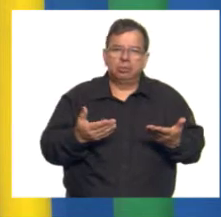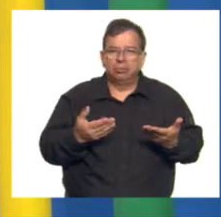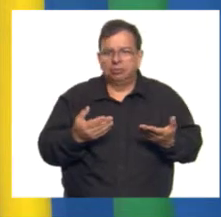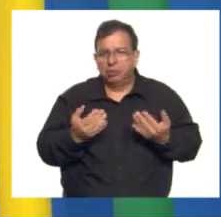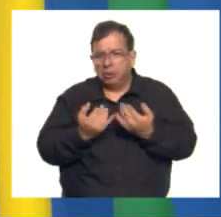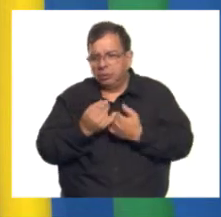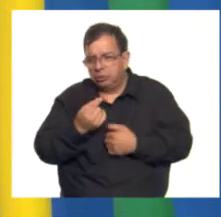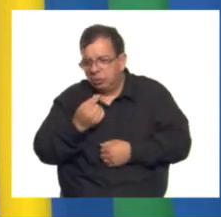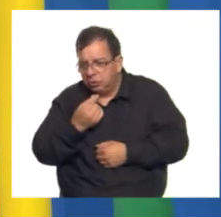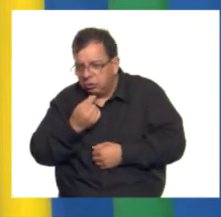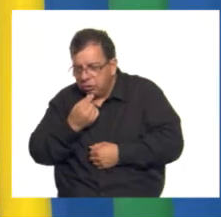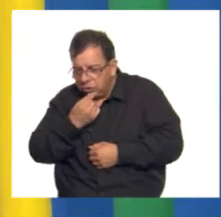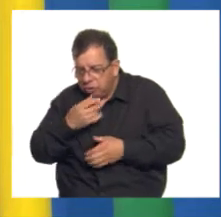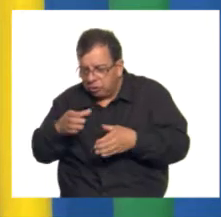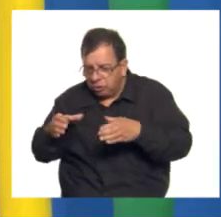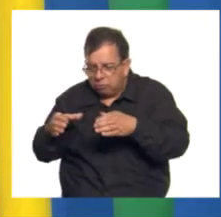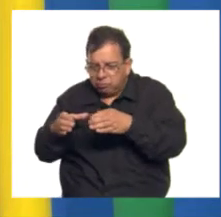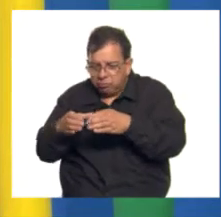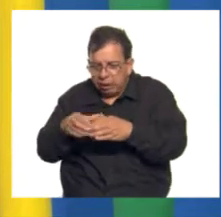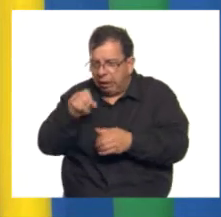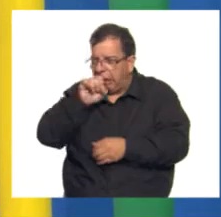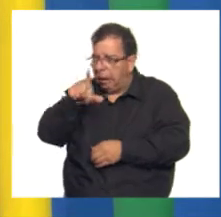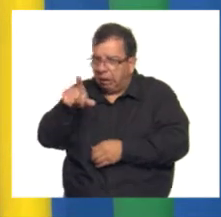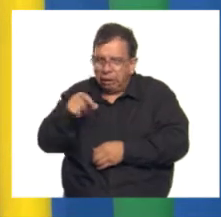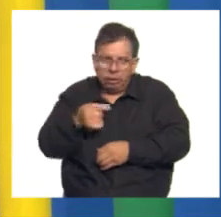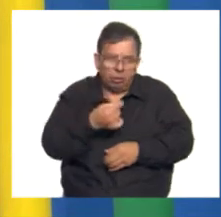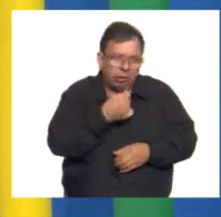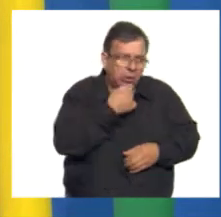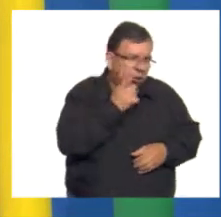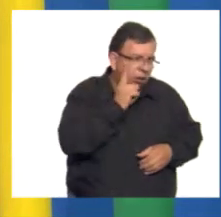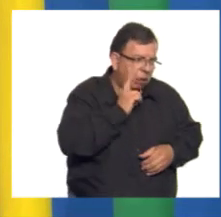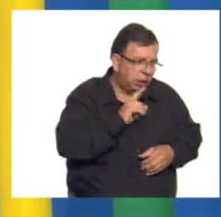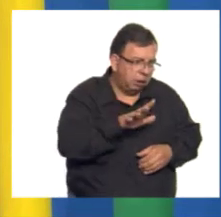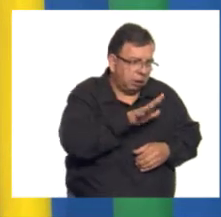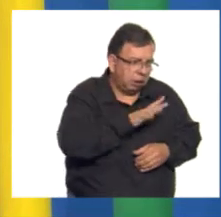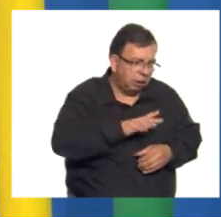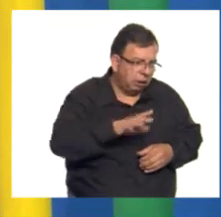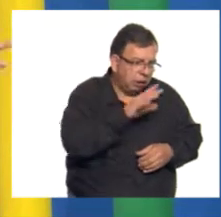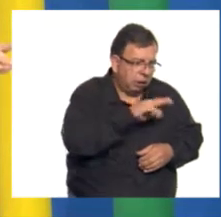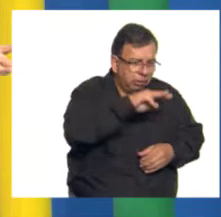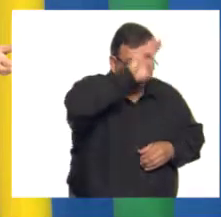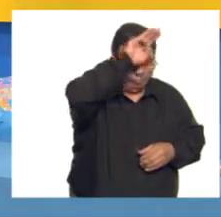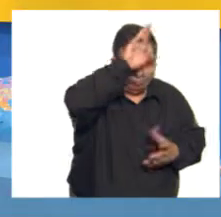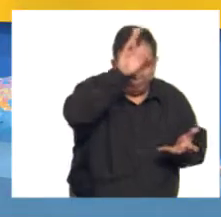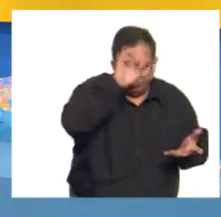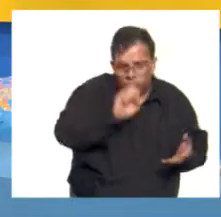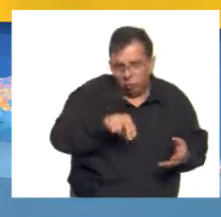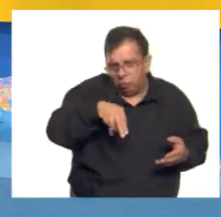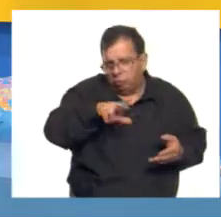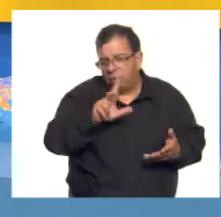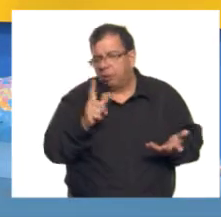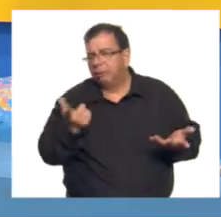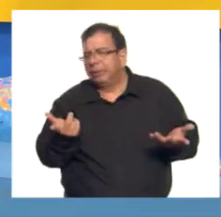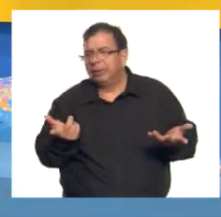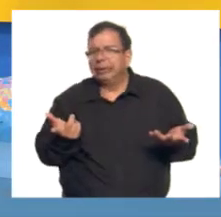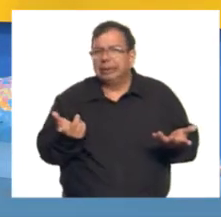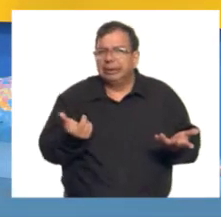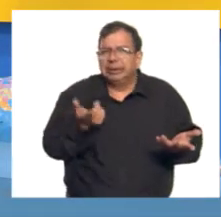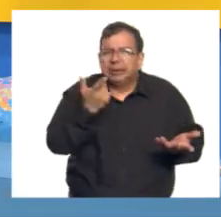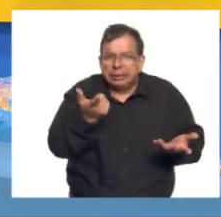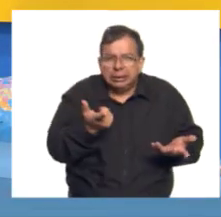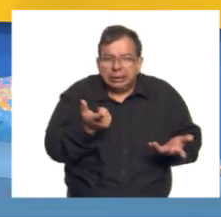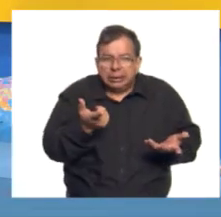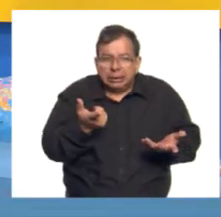un niño de una comunidad rural de Jalisco que una niña de una región urbana de Nuevo León. Exacto. Entender esta